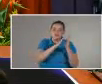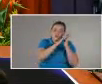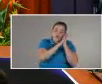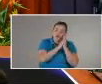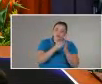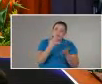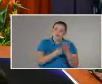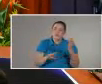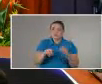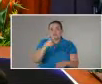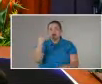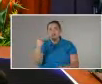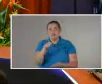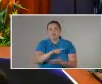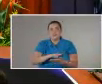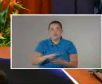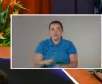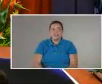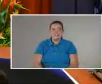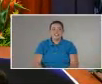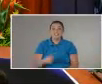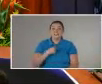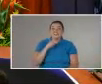le digo yo: ¿y no tiene algo tomado? Le dije.